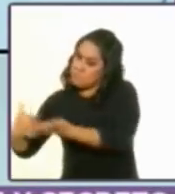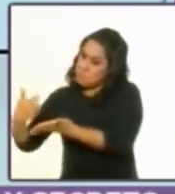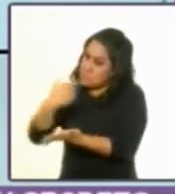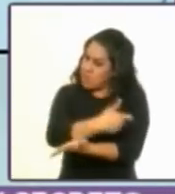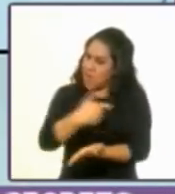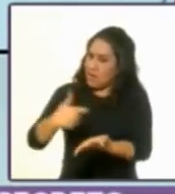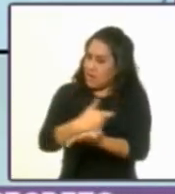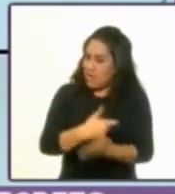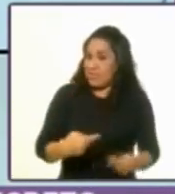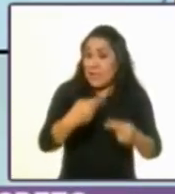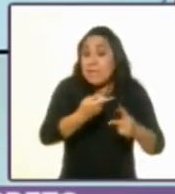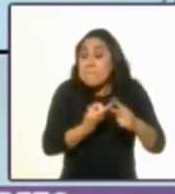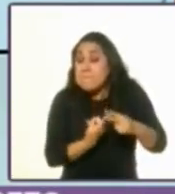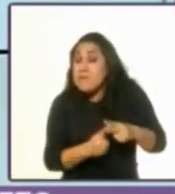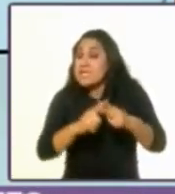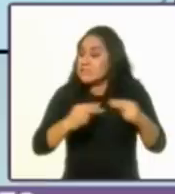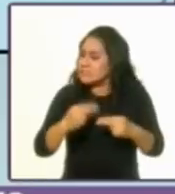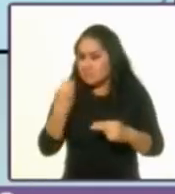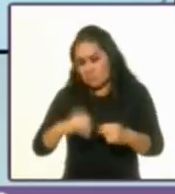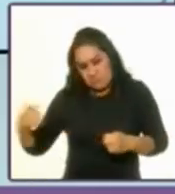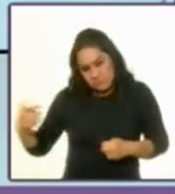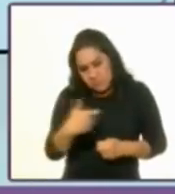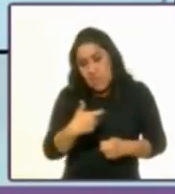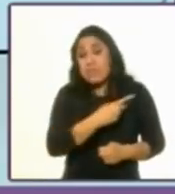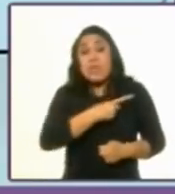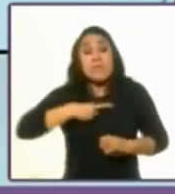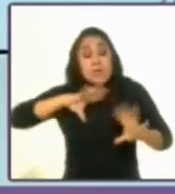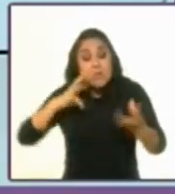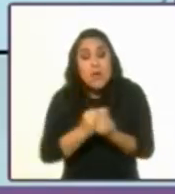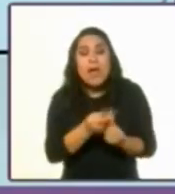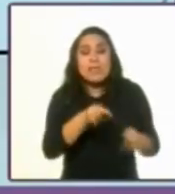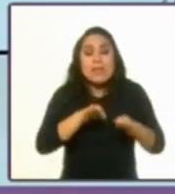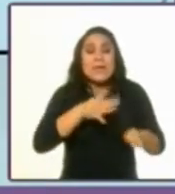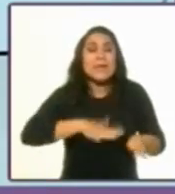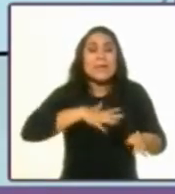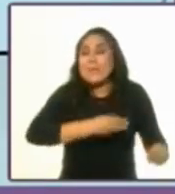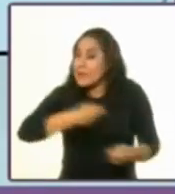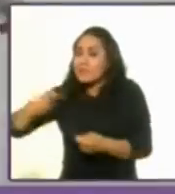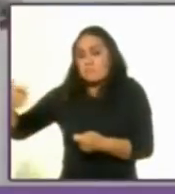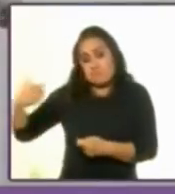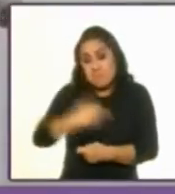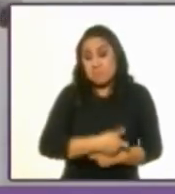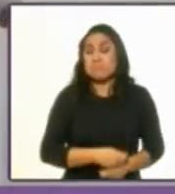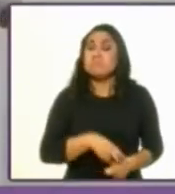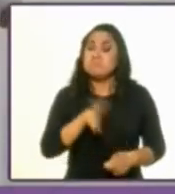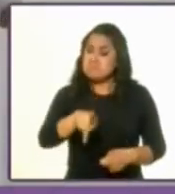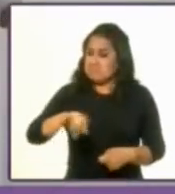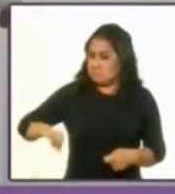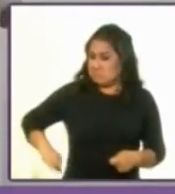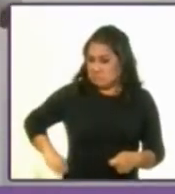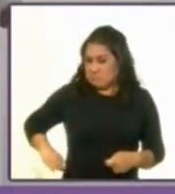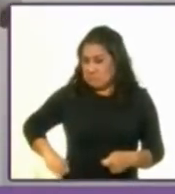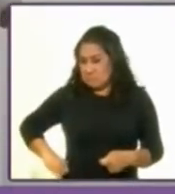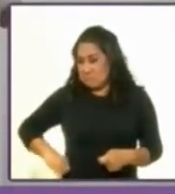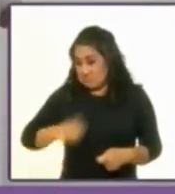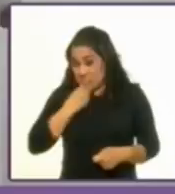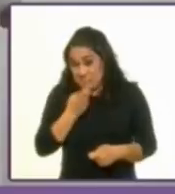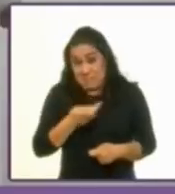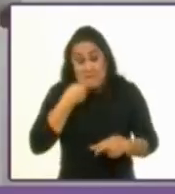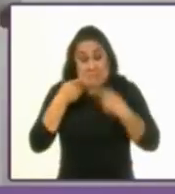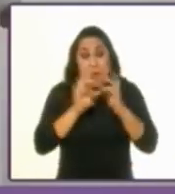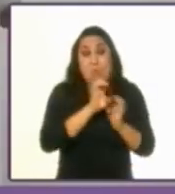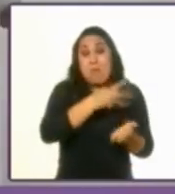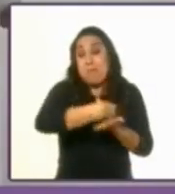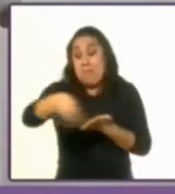a quienes está iniciando un negocio lo que se les debe y el trabajo ya realizado tiene muy interesados a todos estos existen copiando lo que uno